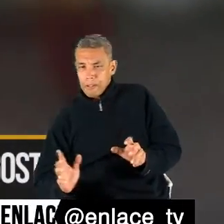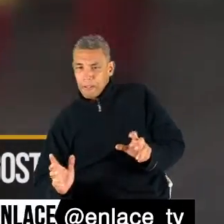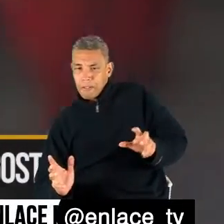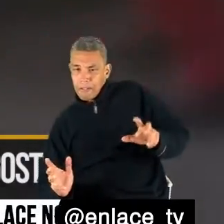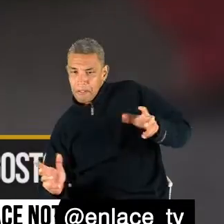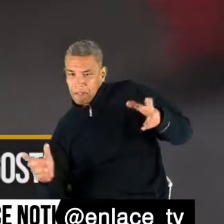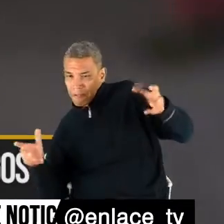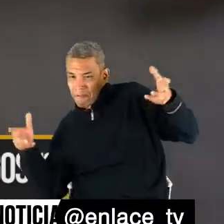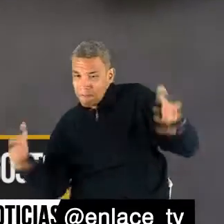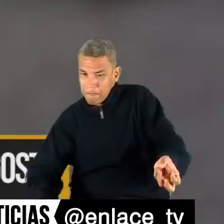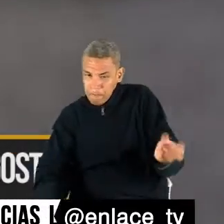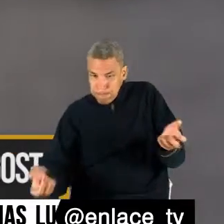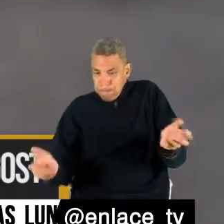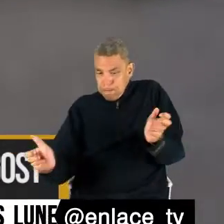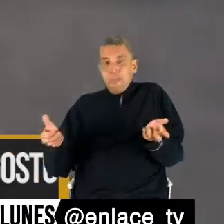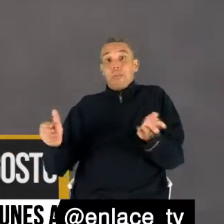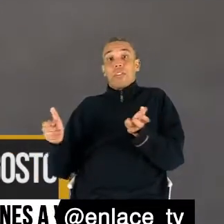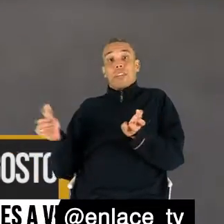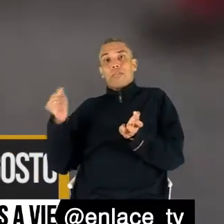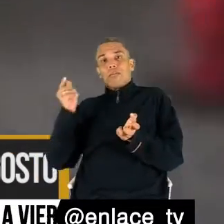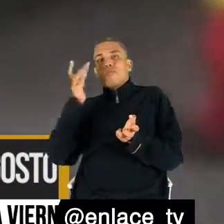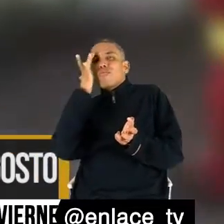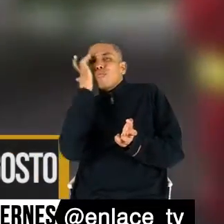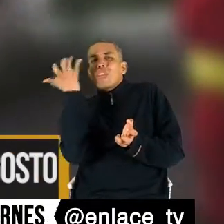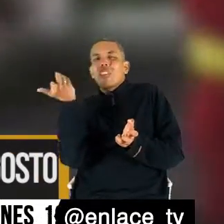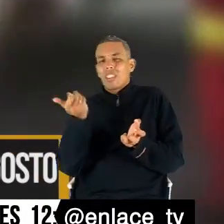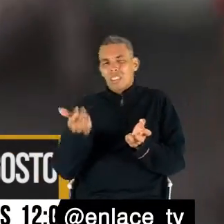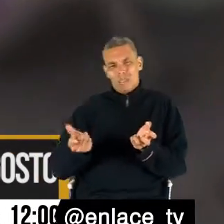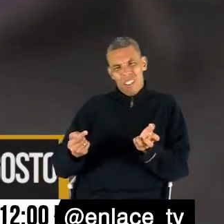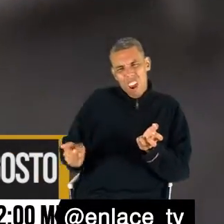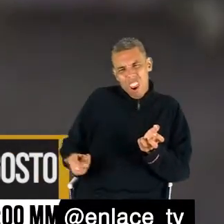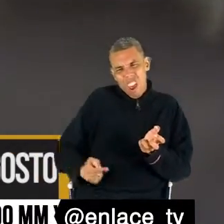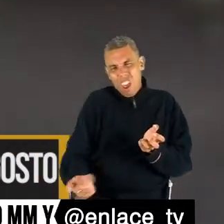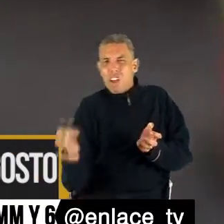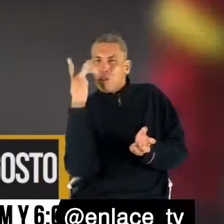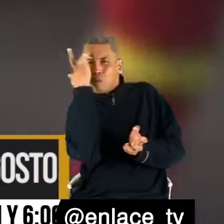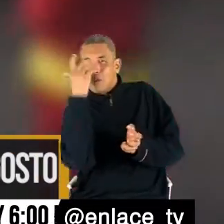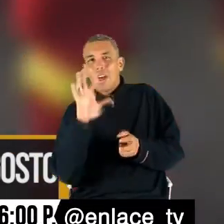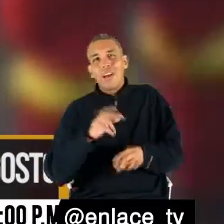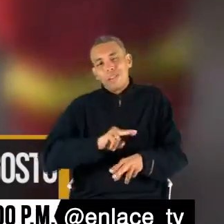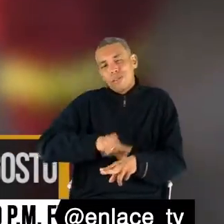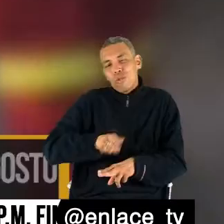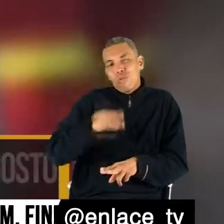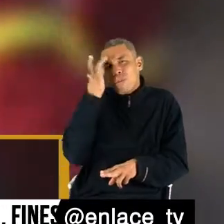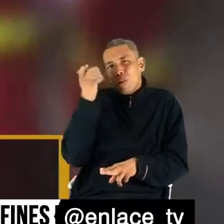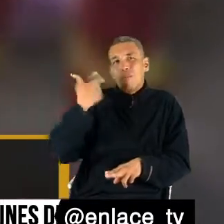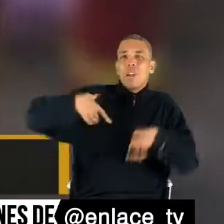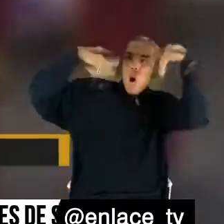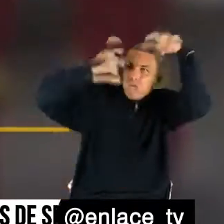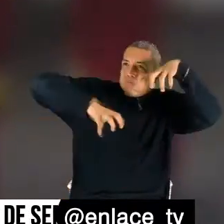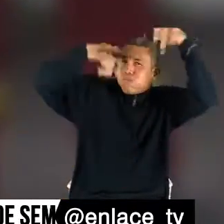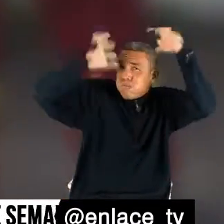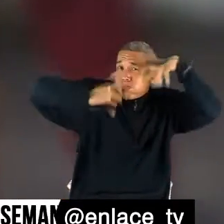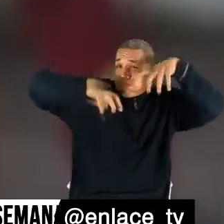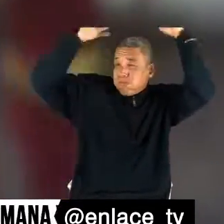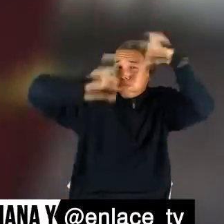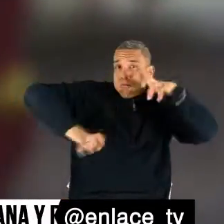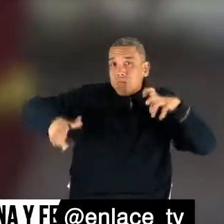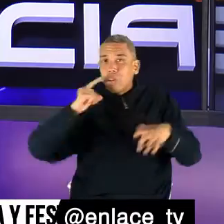que por época de lluvia acrecenta la aparición de animales peligrosos como estos. La serpiente fue liberada en su hábitat